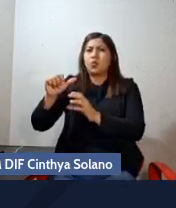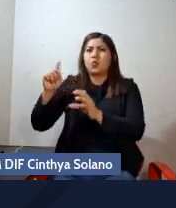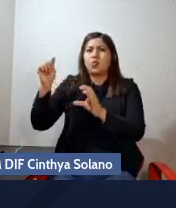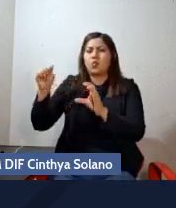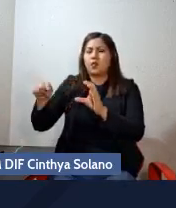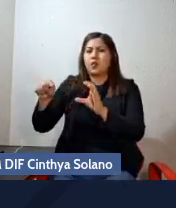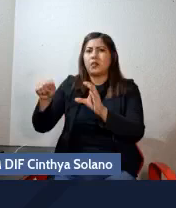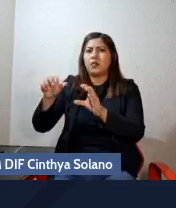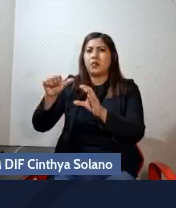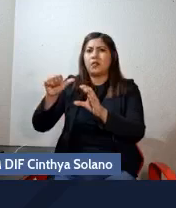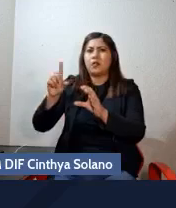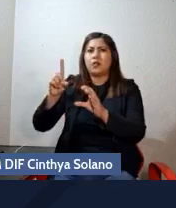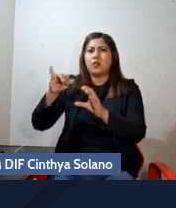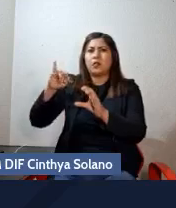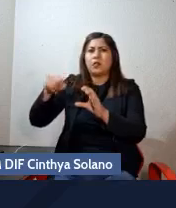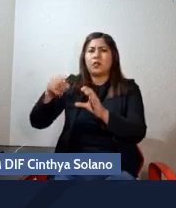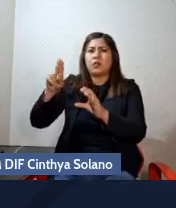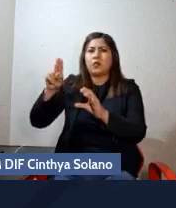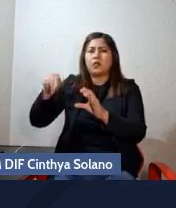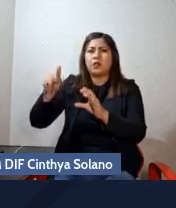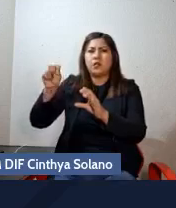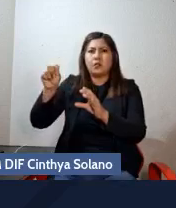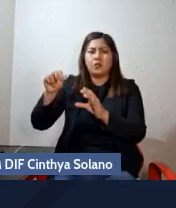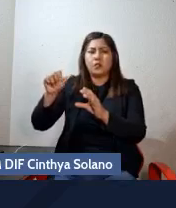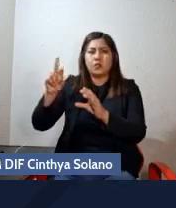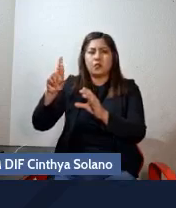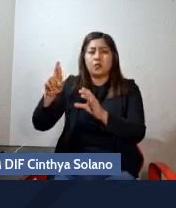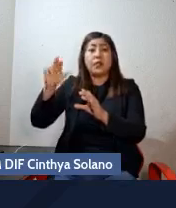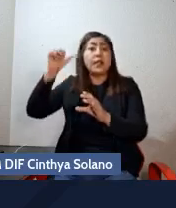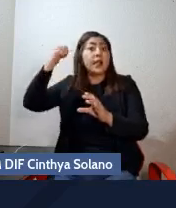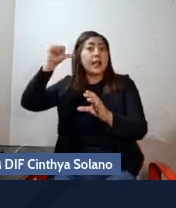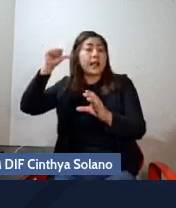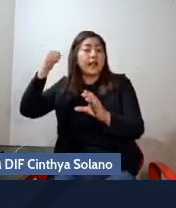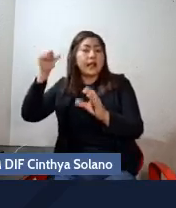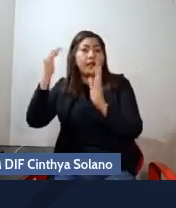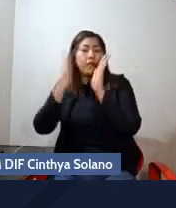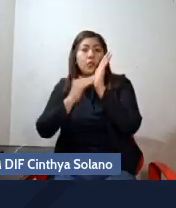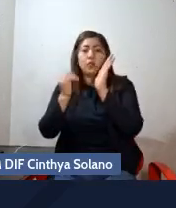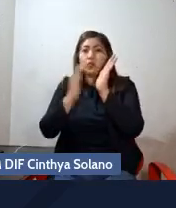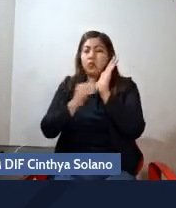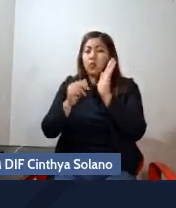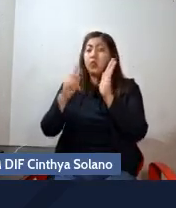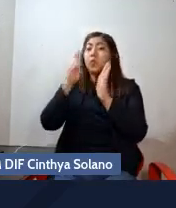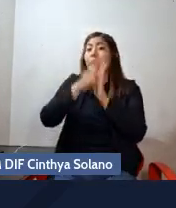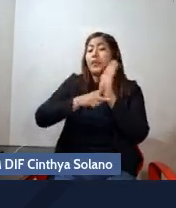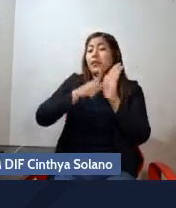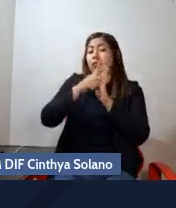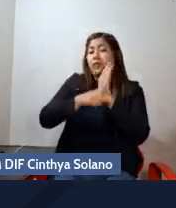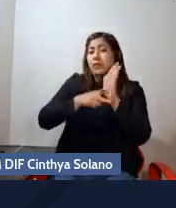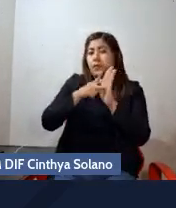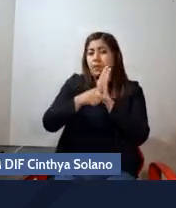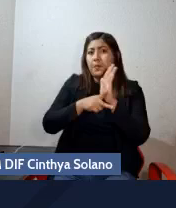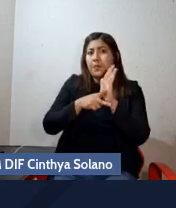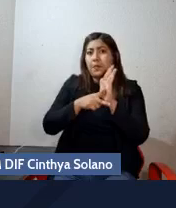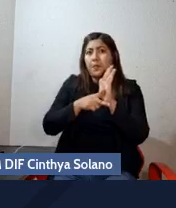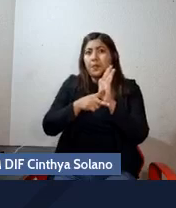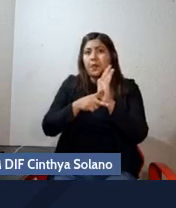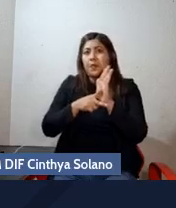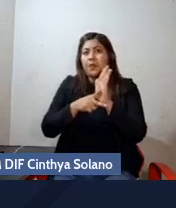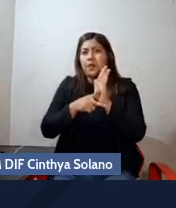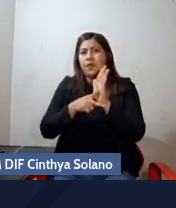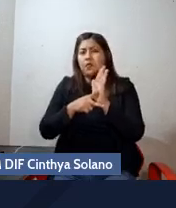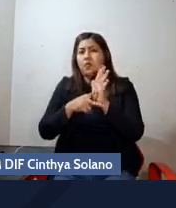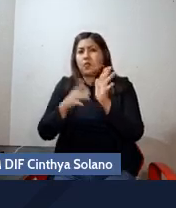como fotografías, audios, videos, documentos que pueden